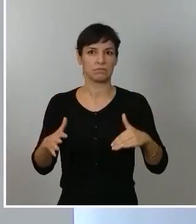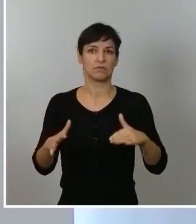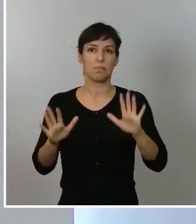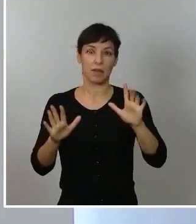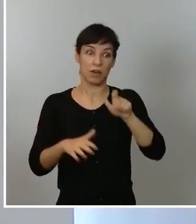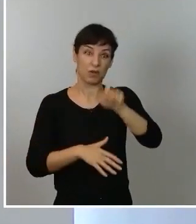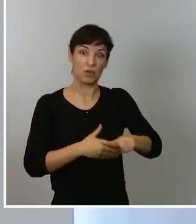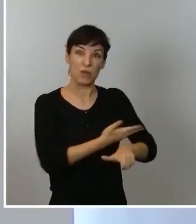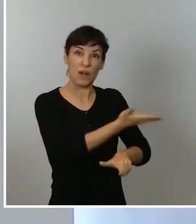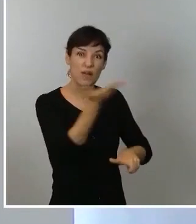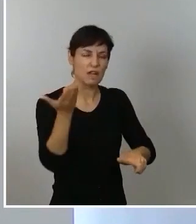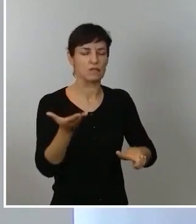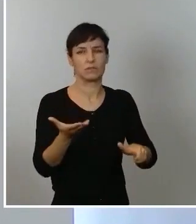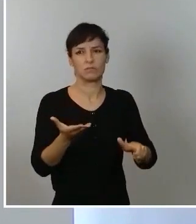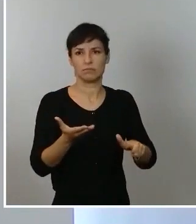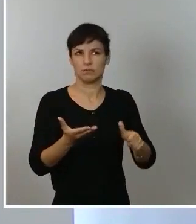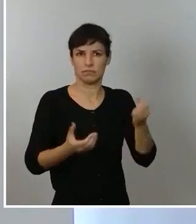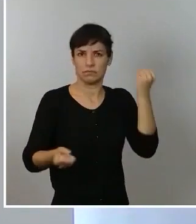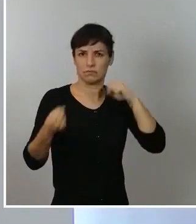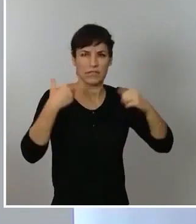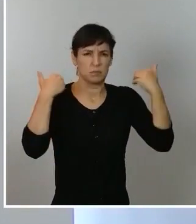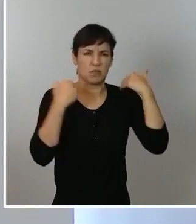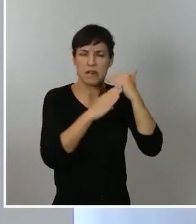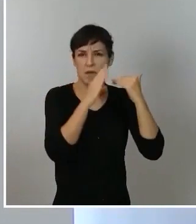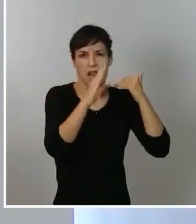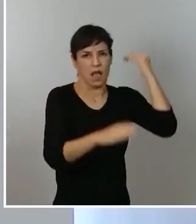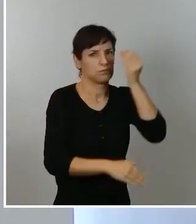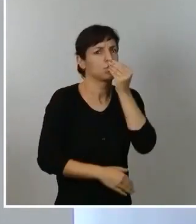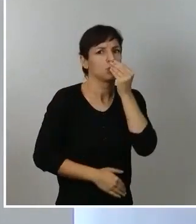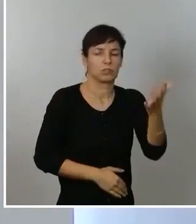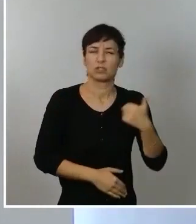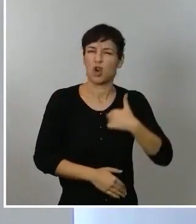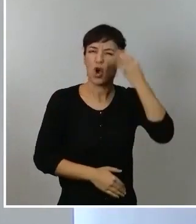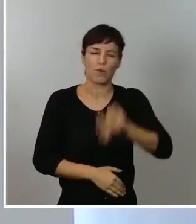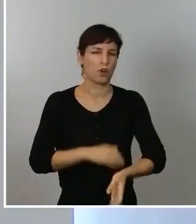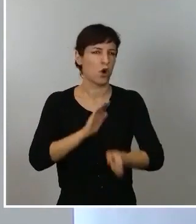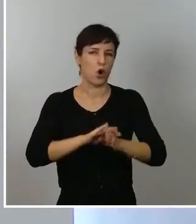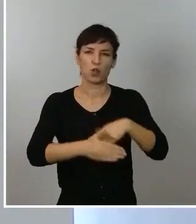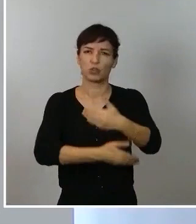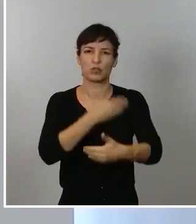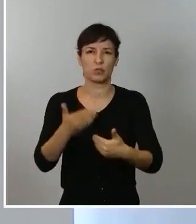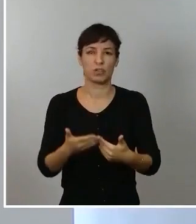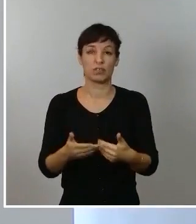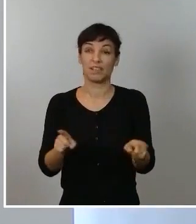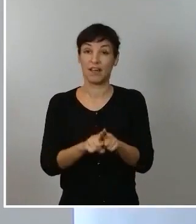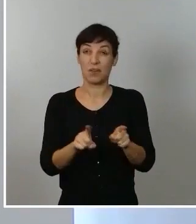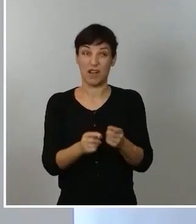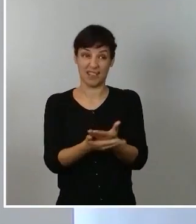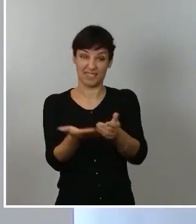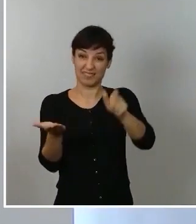cidadanos. E estou convencido que vamos a seguir en a mesma pauta, como van a tener sempre estes cidadanos, o apoio